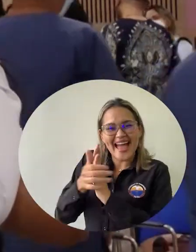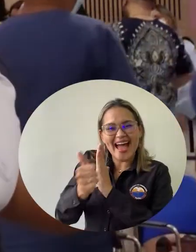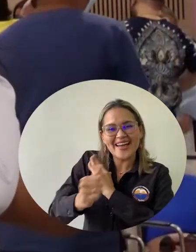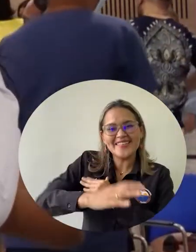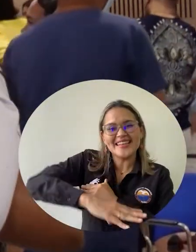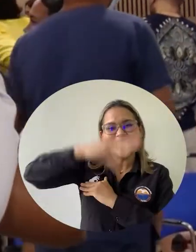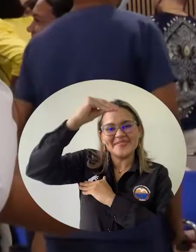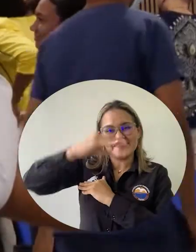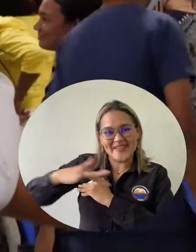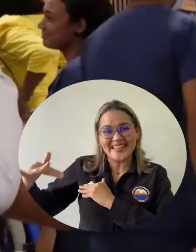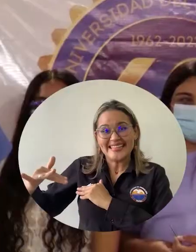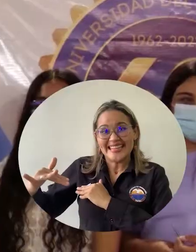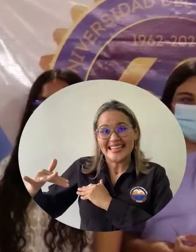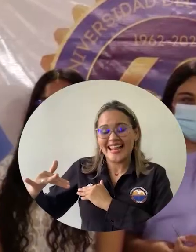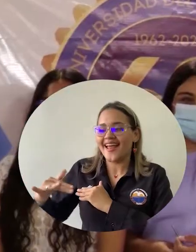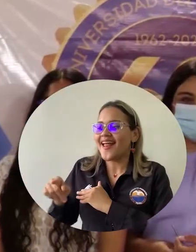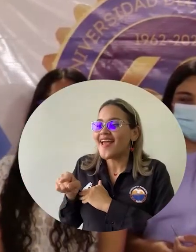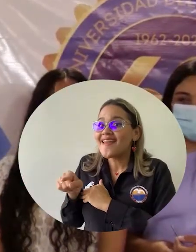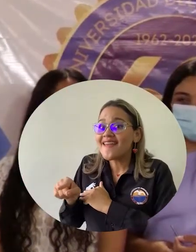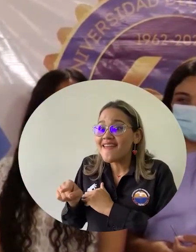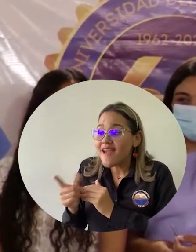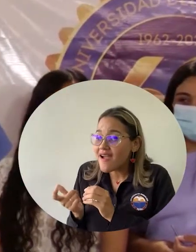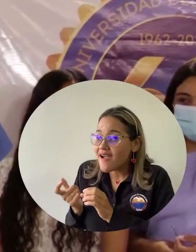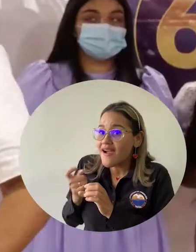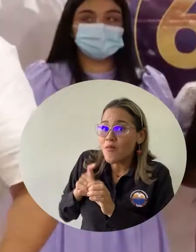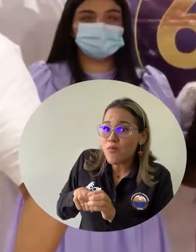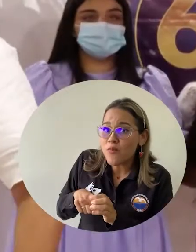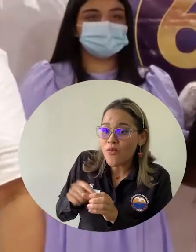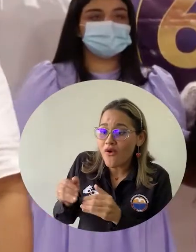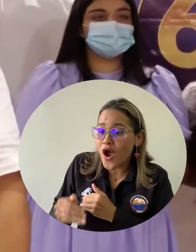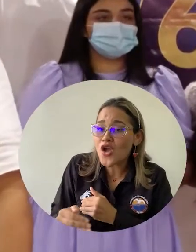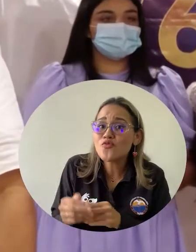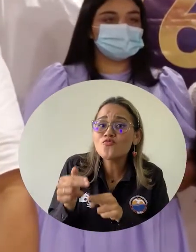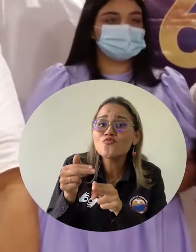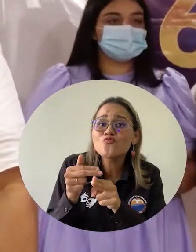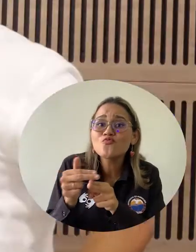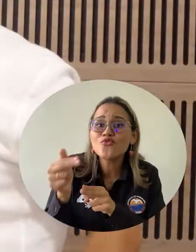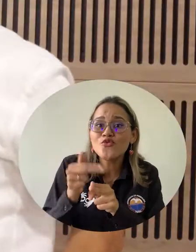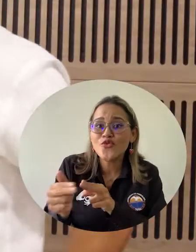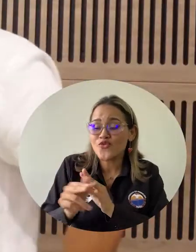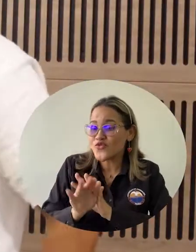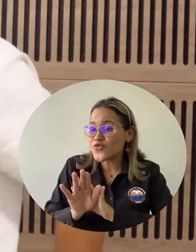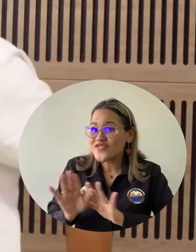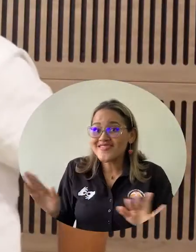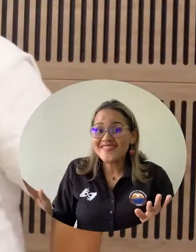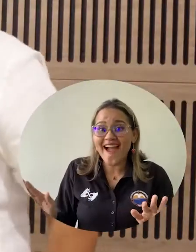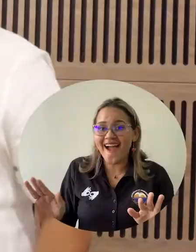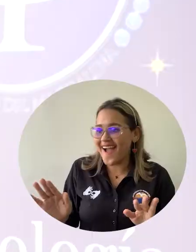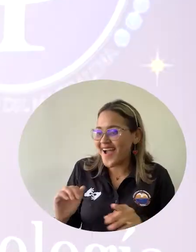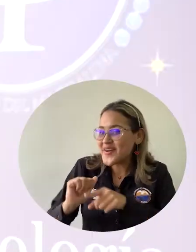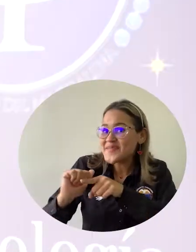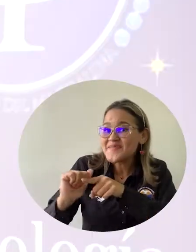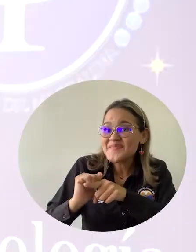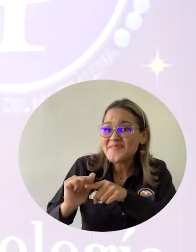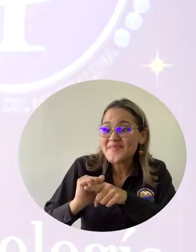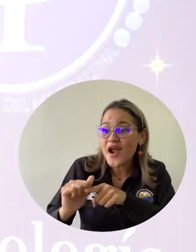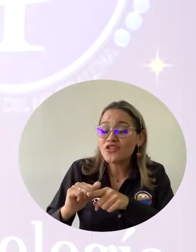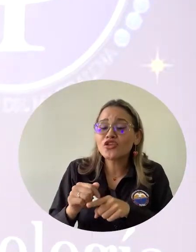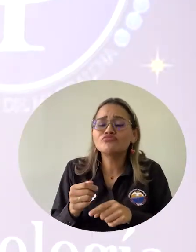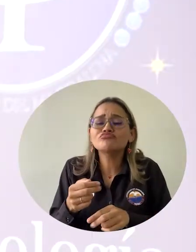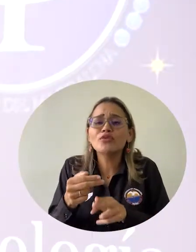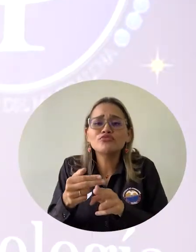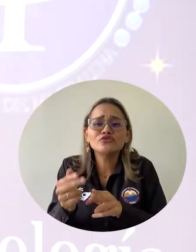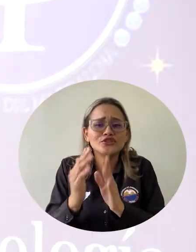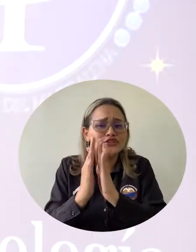Talento Magdalena llegaron a este punto, es decir, que ya tendremos los primeros graduados de Talento Magdalena a finalizar este año. Es un placer porque